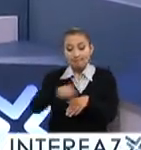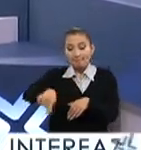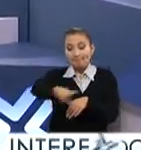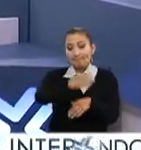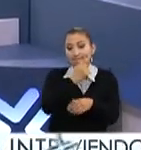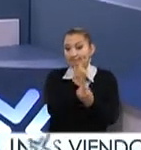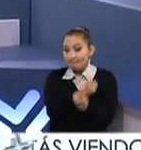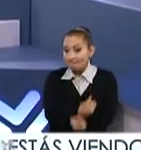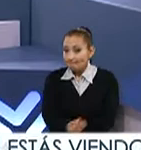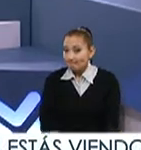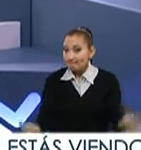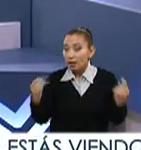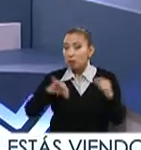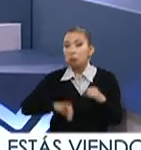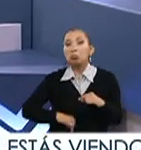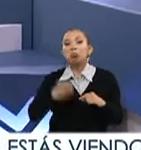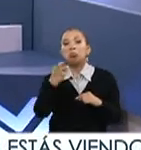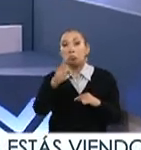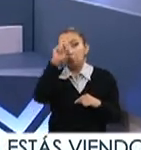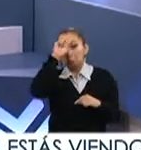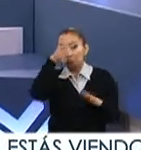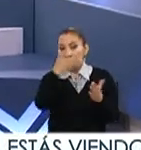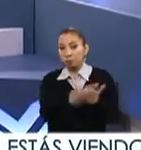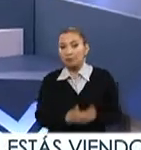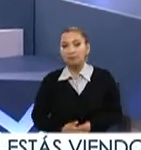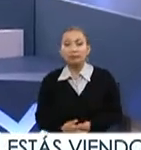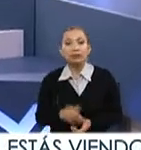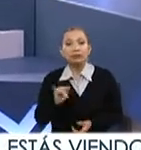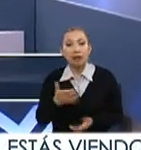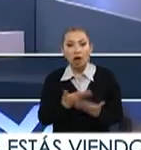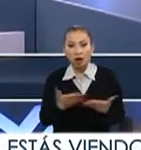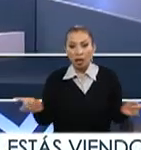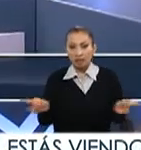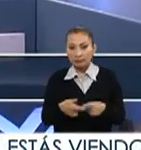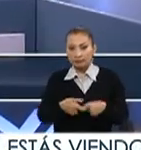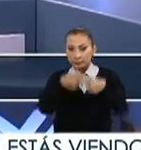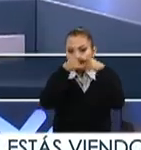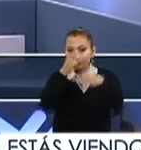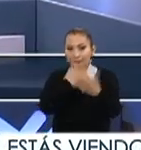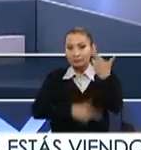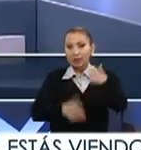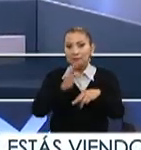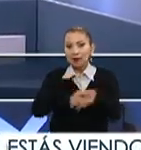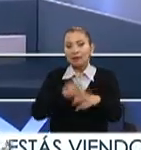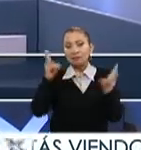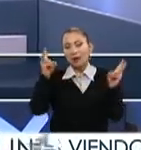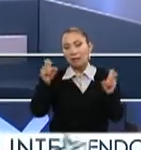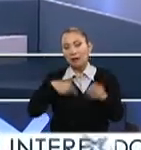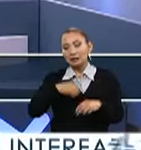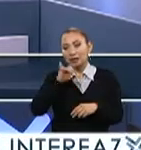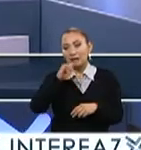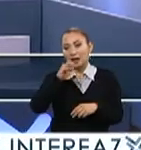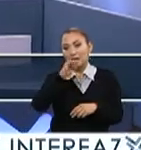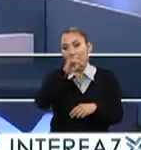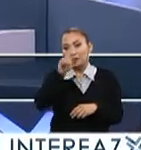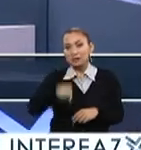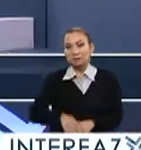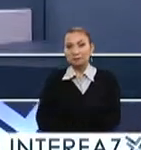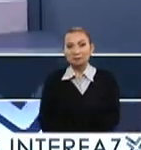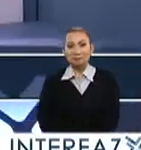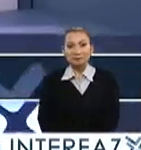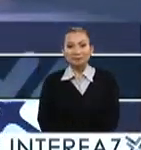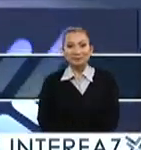jóvenes, así que interesantes estas propuestas, Ana Cris. Así es, Omar, vamos a hacer una breve pausa y regresamos con más temas en Interfaz.